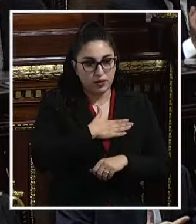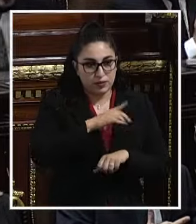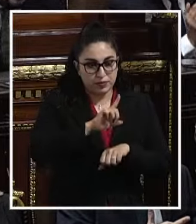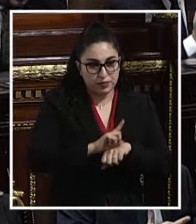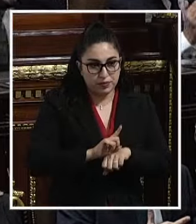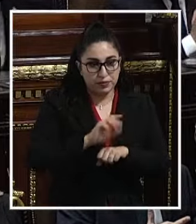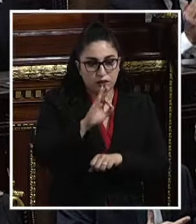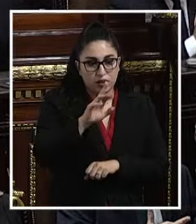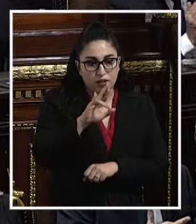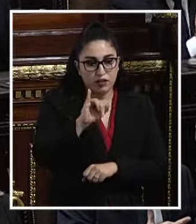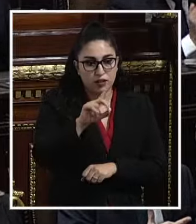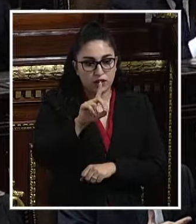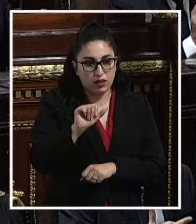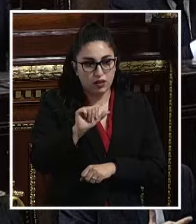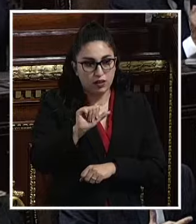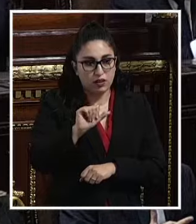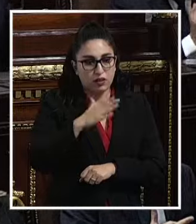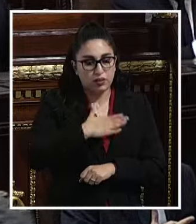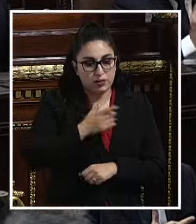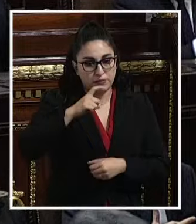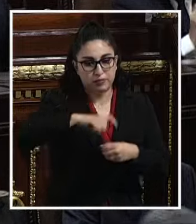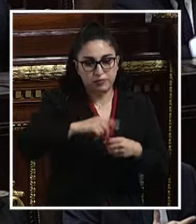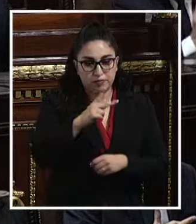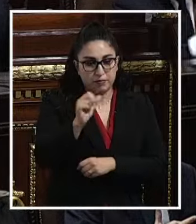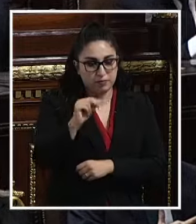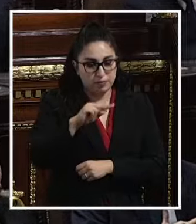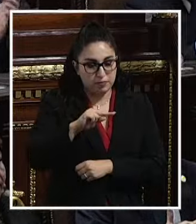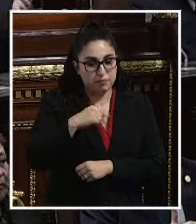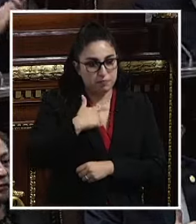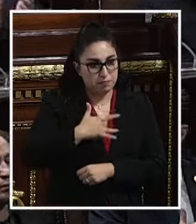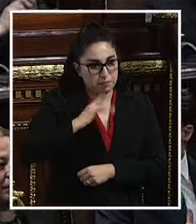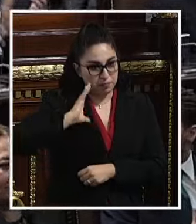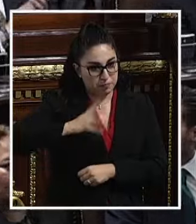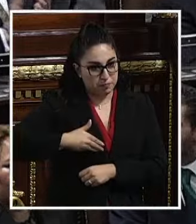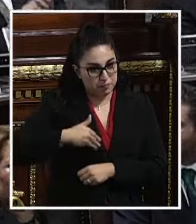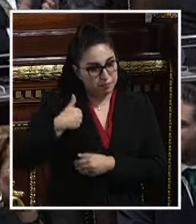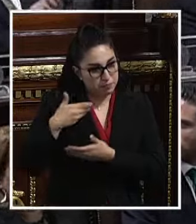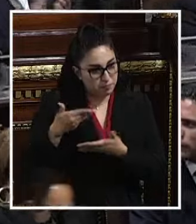Buenos días, Frida Guillén, orgullosamente del PAN, presente.